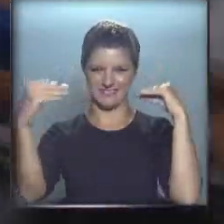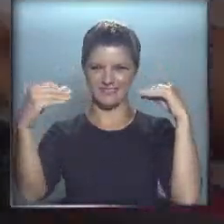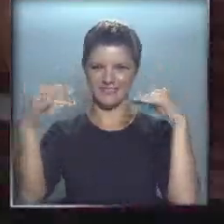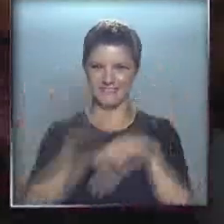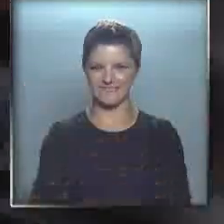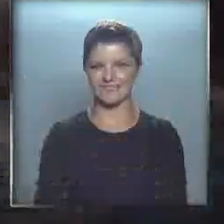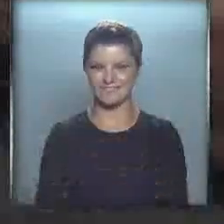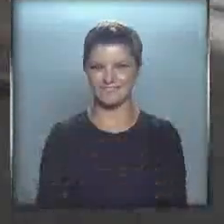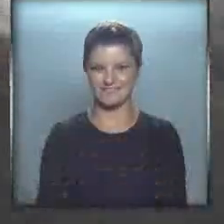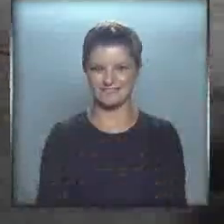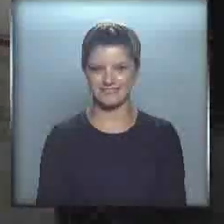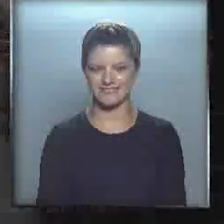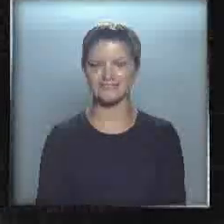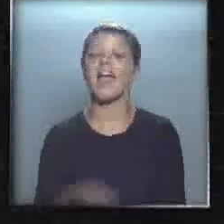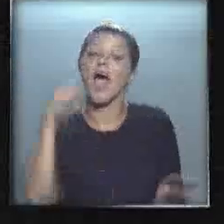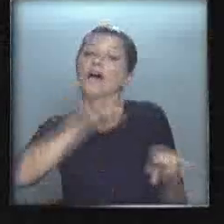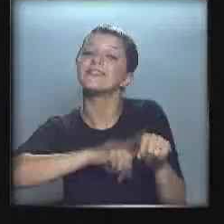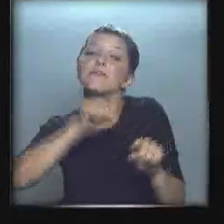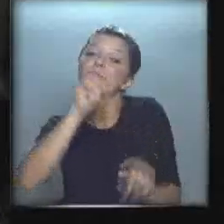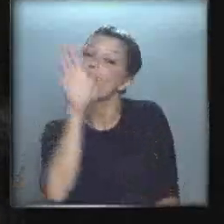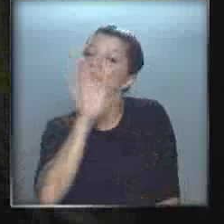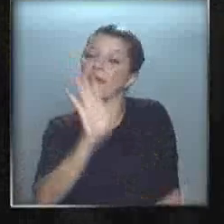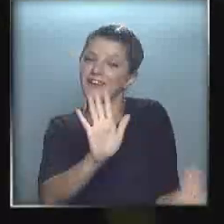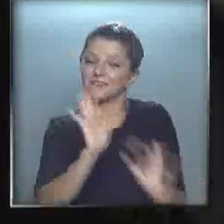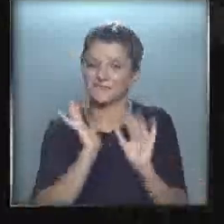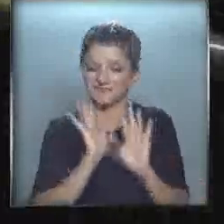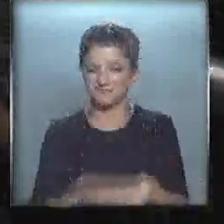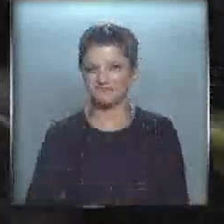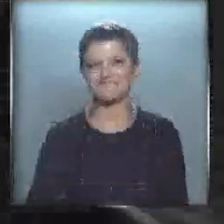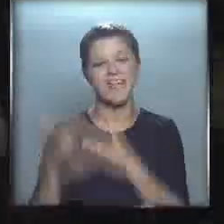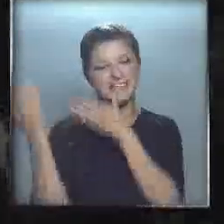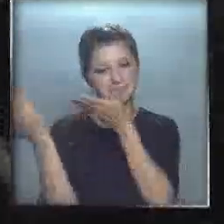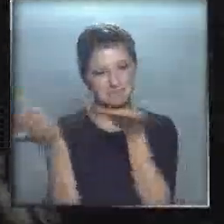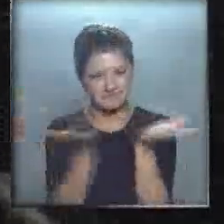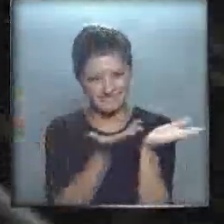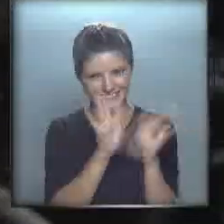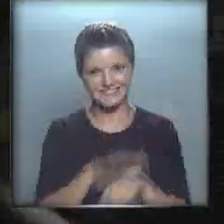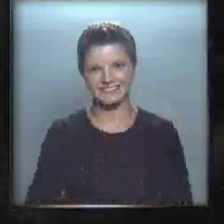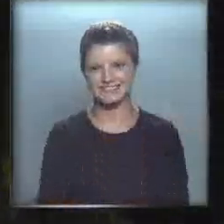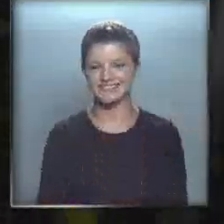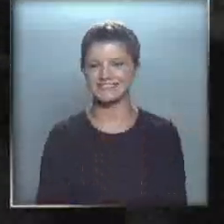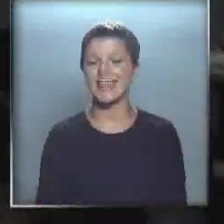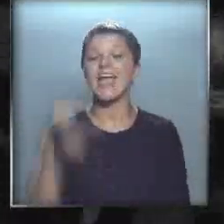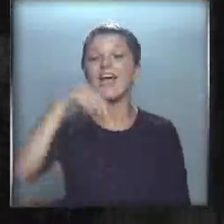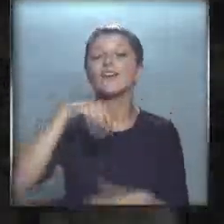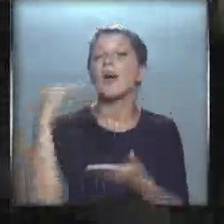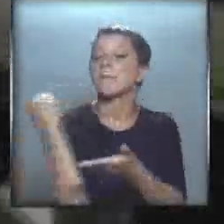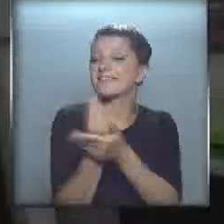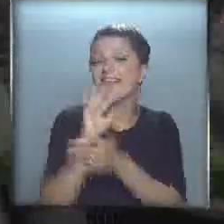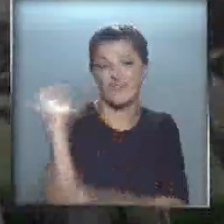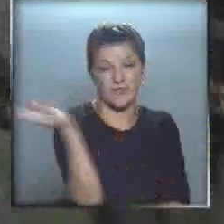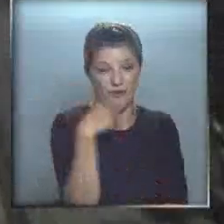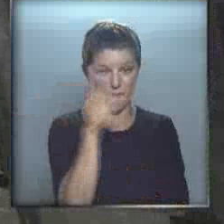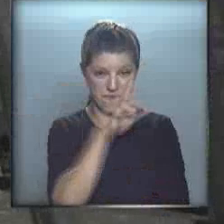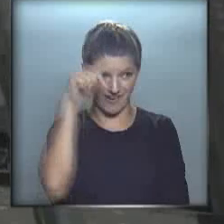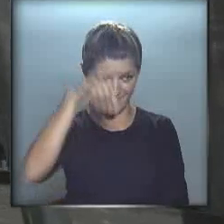Se sientan. Es el momento de la niña. Es el momento. Ahí llegó. Vamos a hacerle lugar. Ahí viene. Esto va en representación de todas ustedes, ¡Damián!